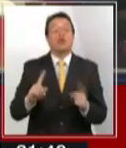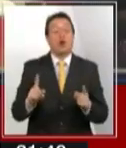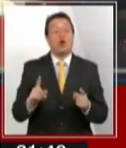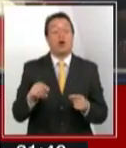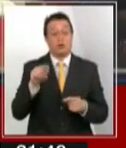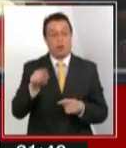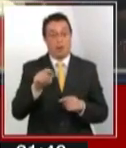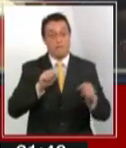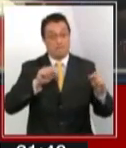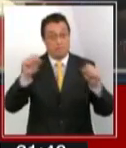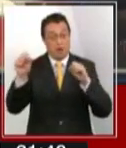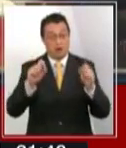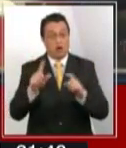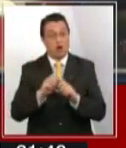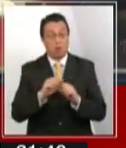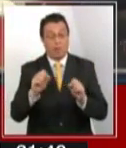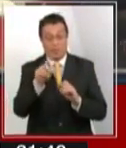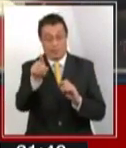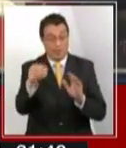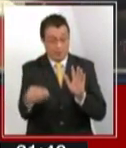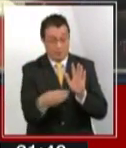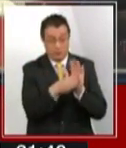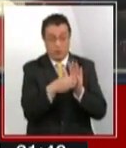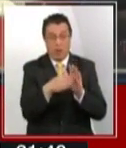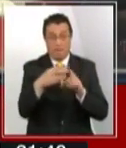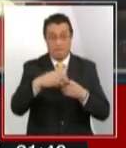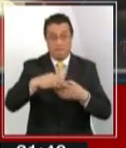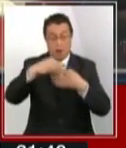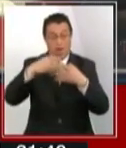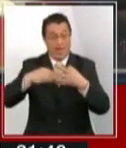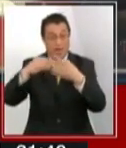los políticos no lo podían poner ellos dentro de sus prioridades?